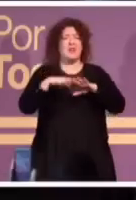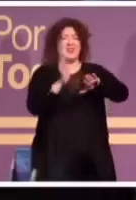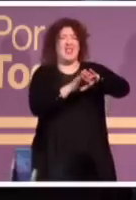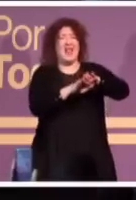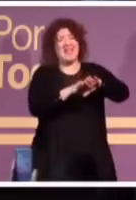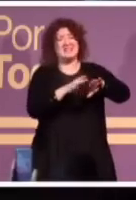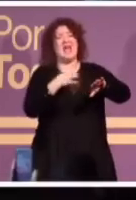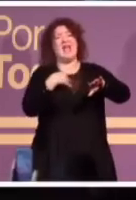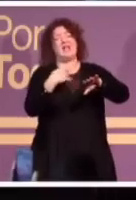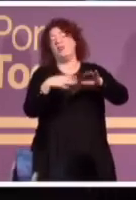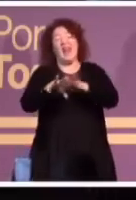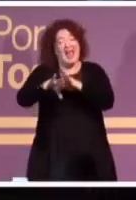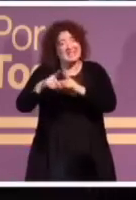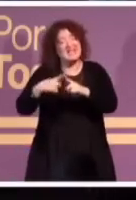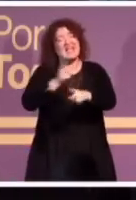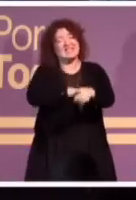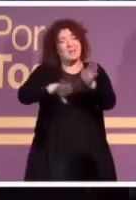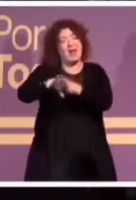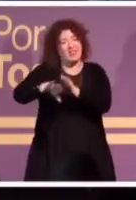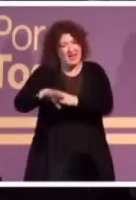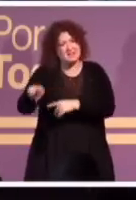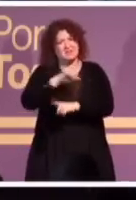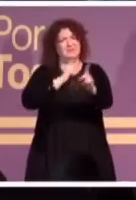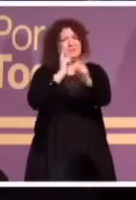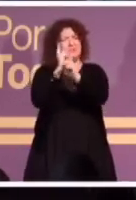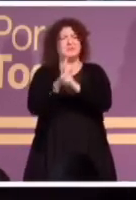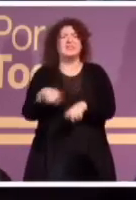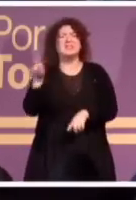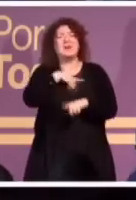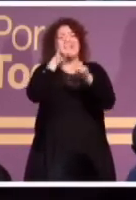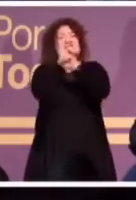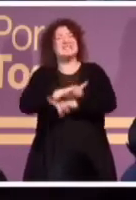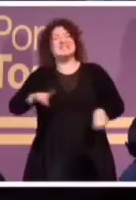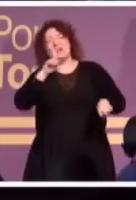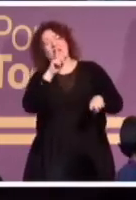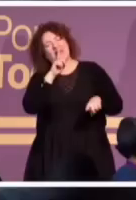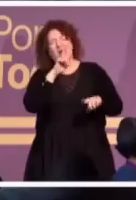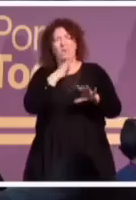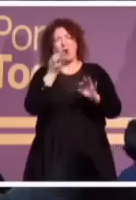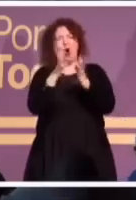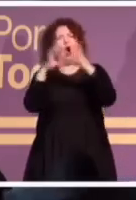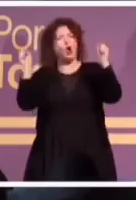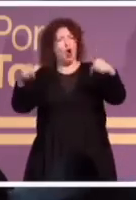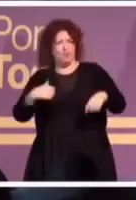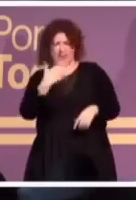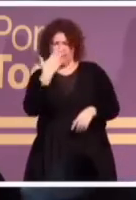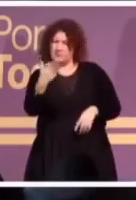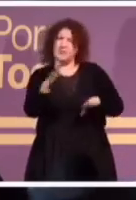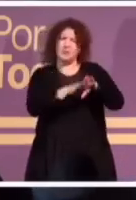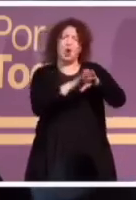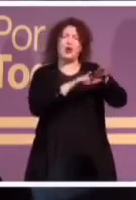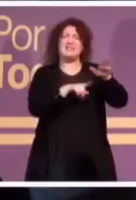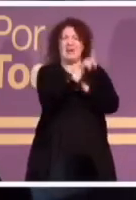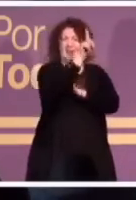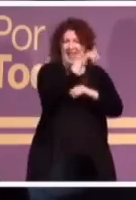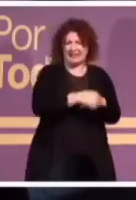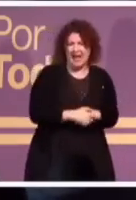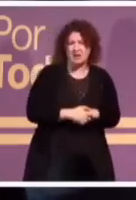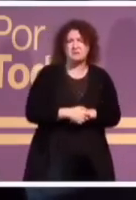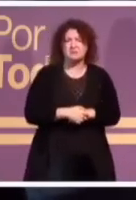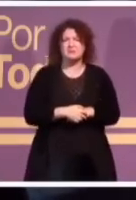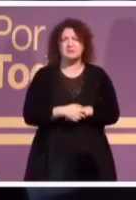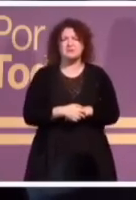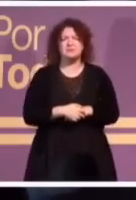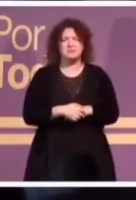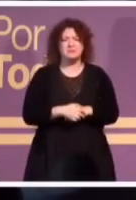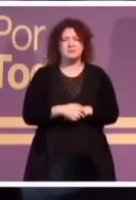extrema derecha, a veces con el silencio cómplice de la progresía mediática. El trabajo que ha hecho Isa, el trabajo que ha